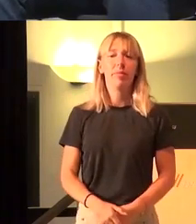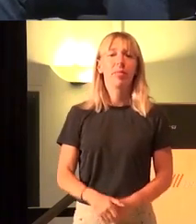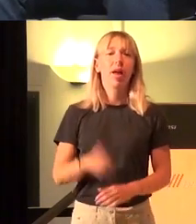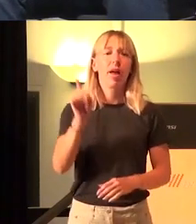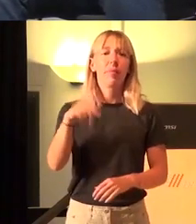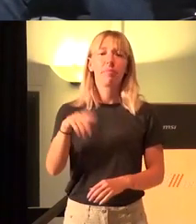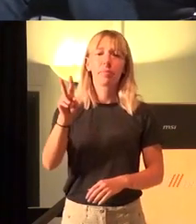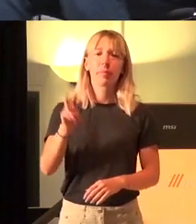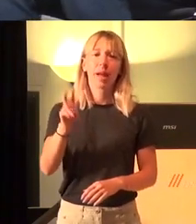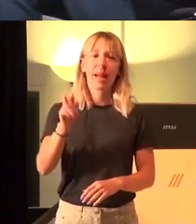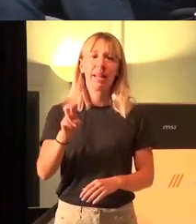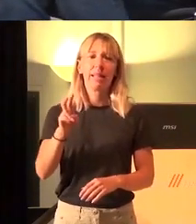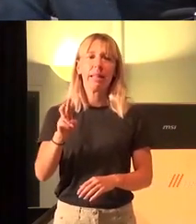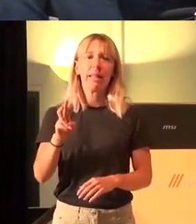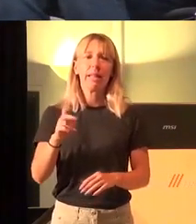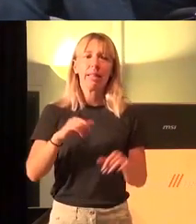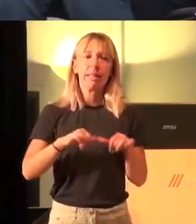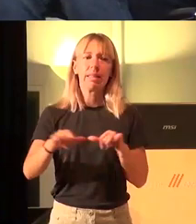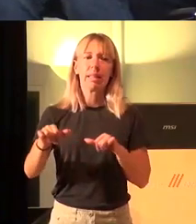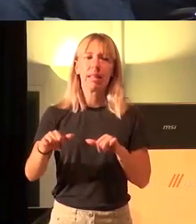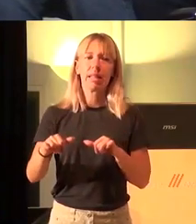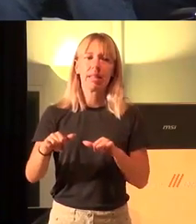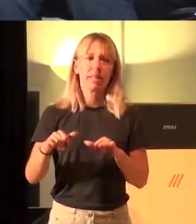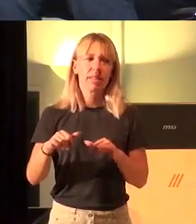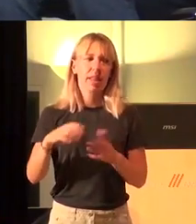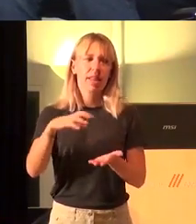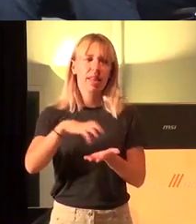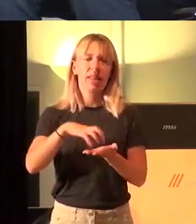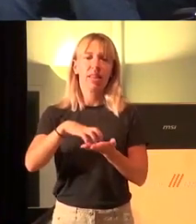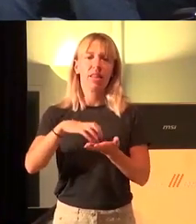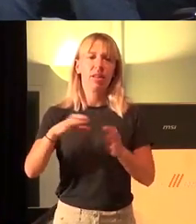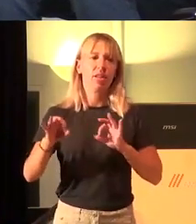Me ha servido también y nos ha servido desde el dramático para...